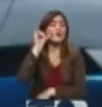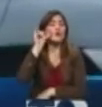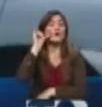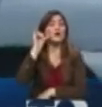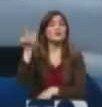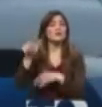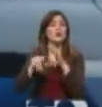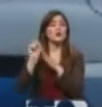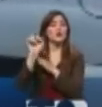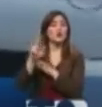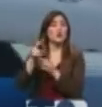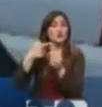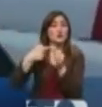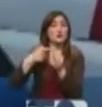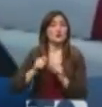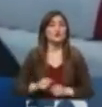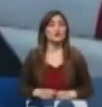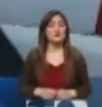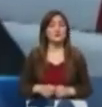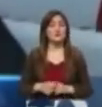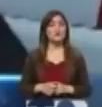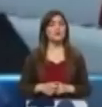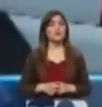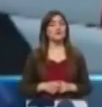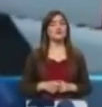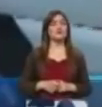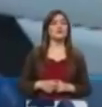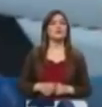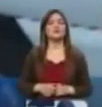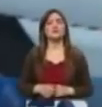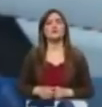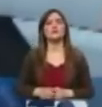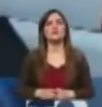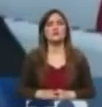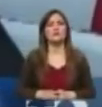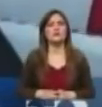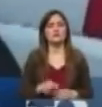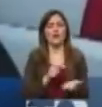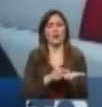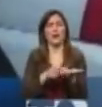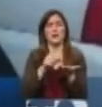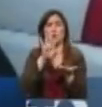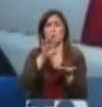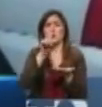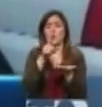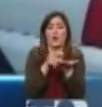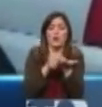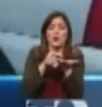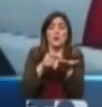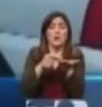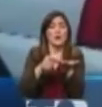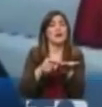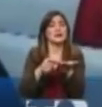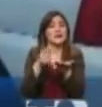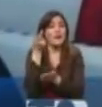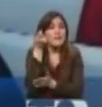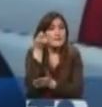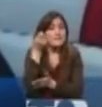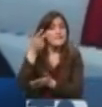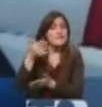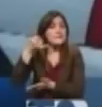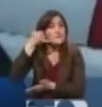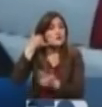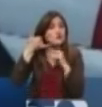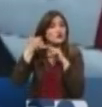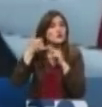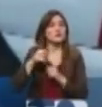Quito. Durante esta operación se decomisó 41 paquetes de sustancias estupefacientes, dinero en efectivo y celulares.